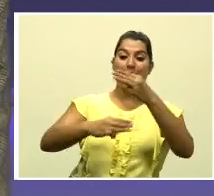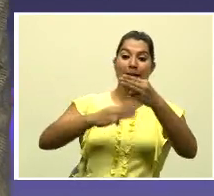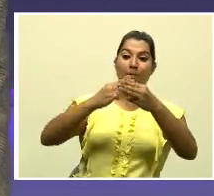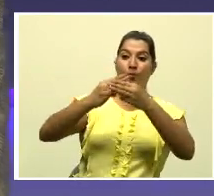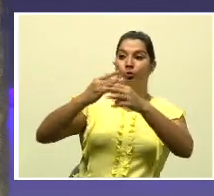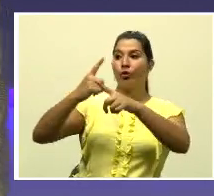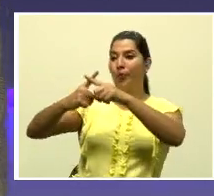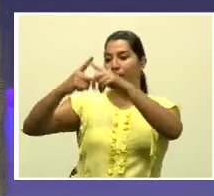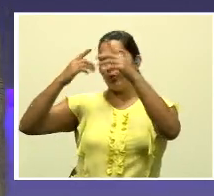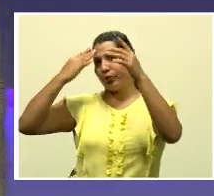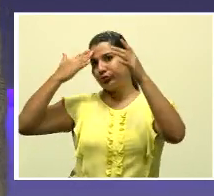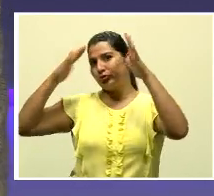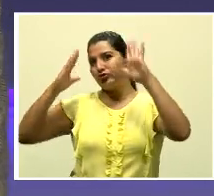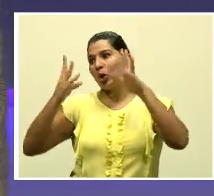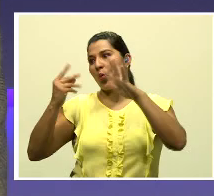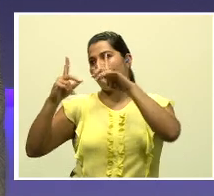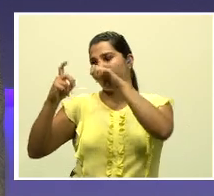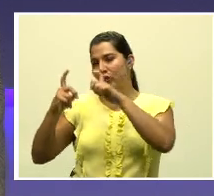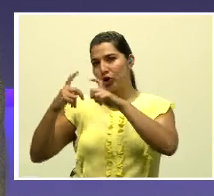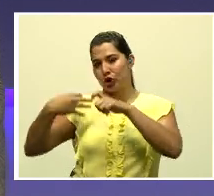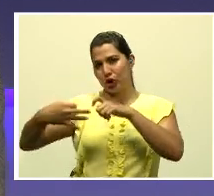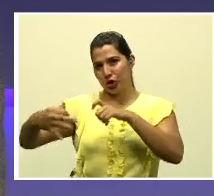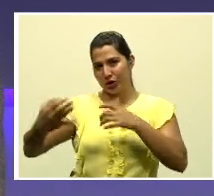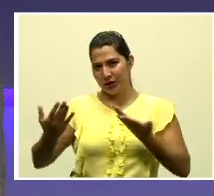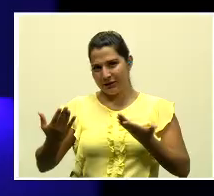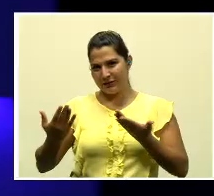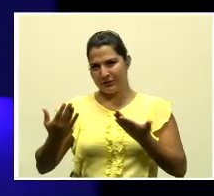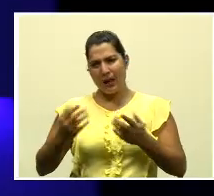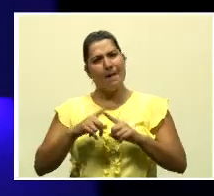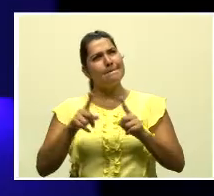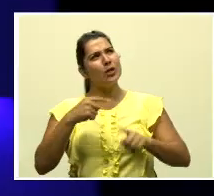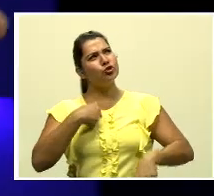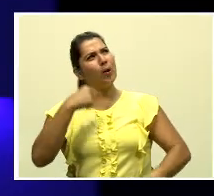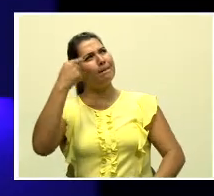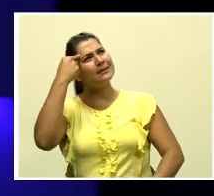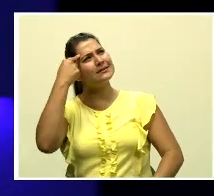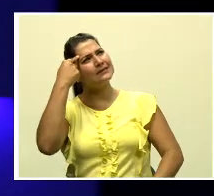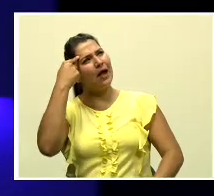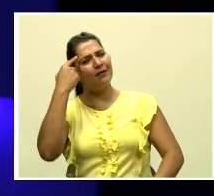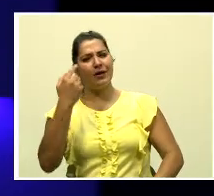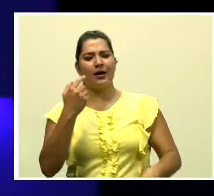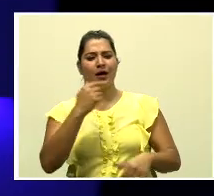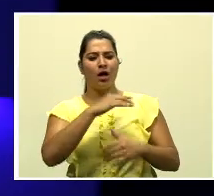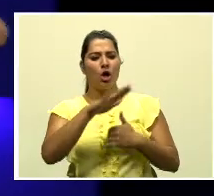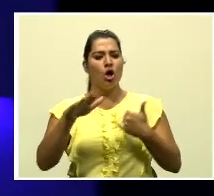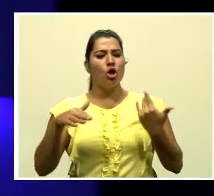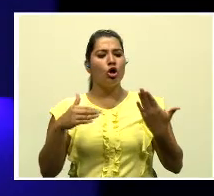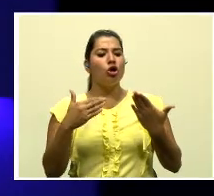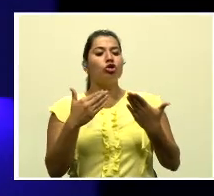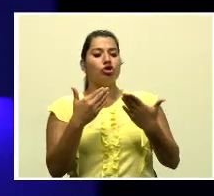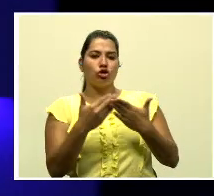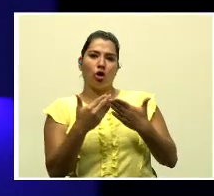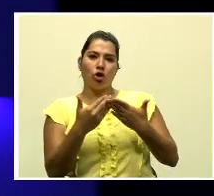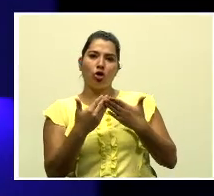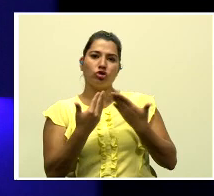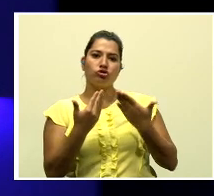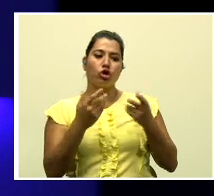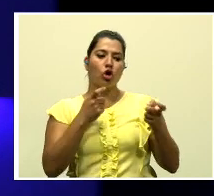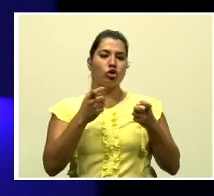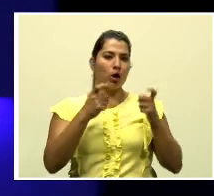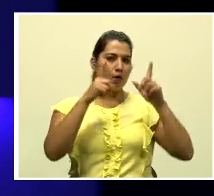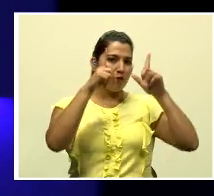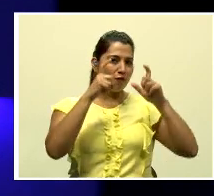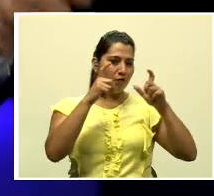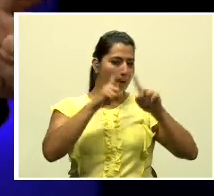ese número de fotografías que se hacen y tenemos muchísimas. Pensaba que todos nos volvimos manipuladores de cámaras, pero no